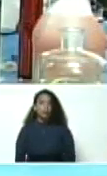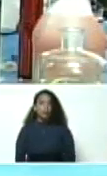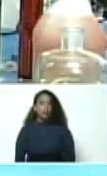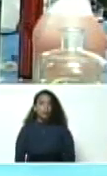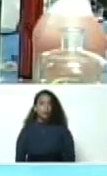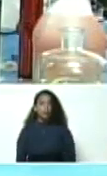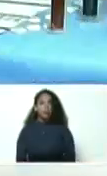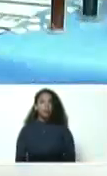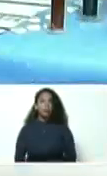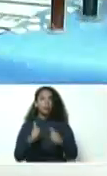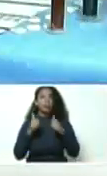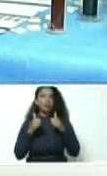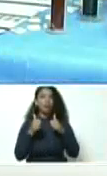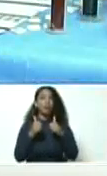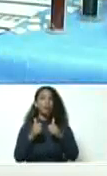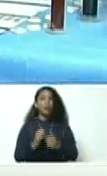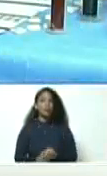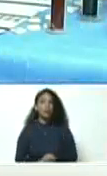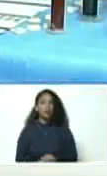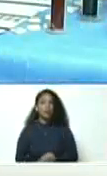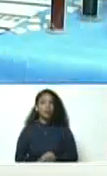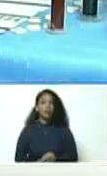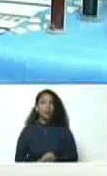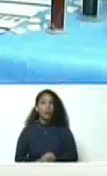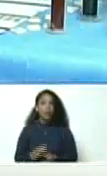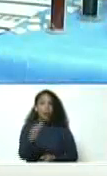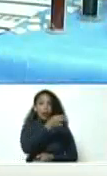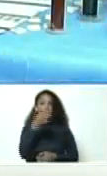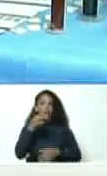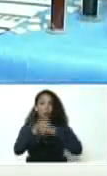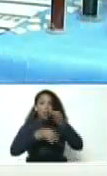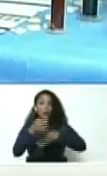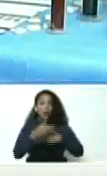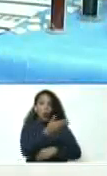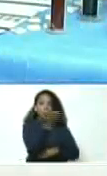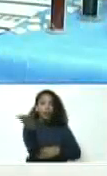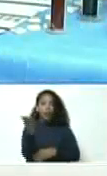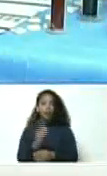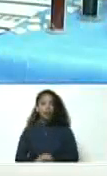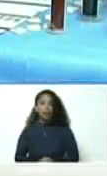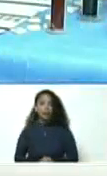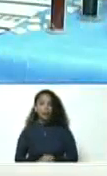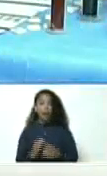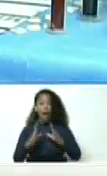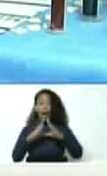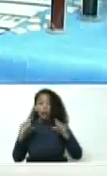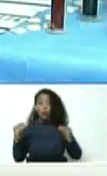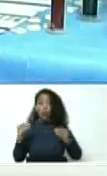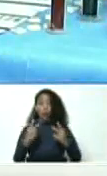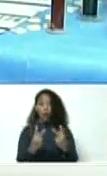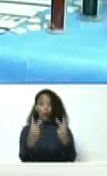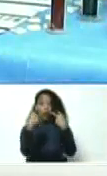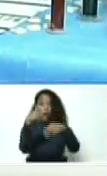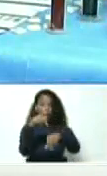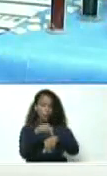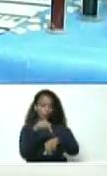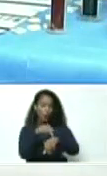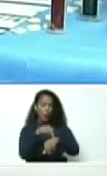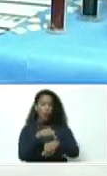Muy bien. Excelentes explicaciones le han dado ustedes a todos los que nos sintonizan a esta